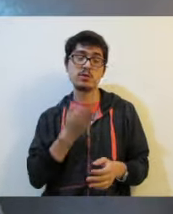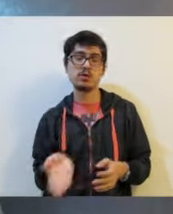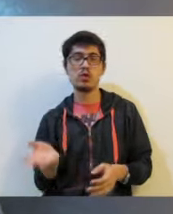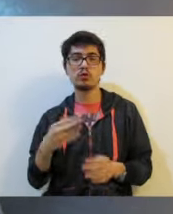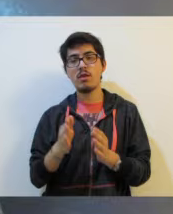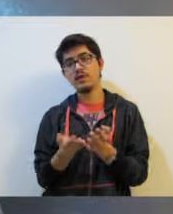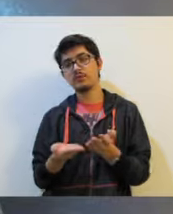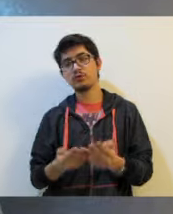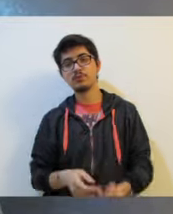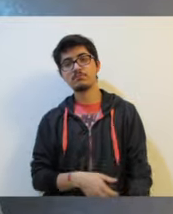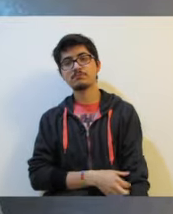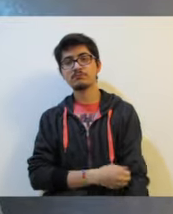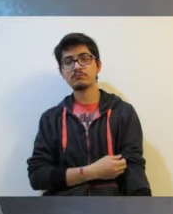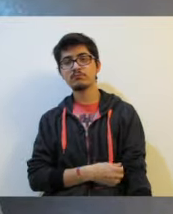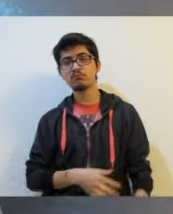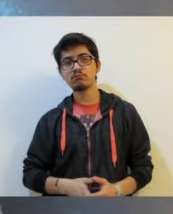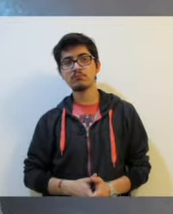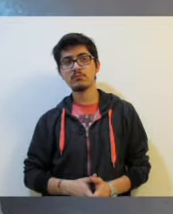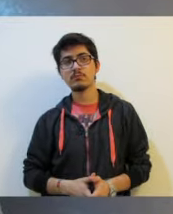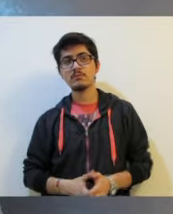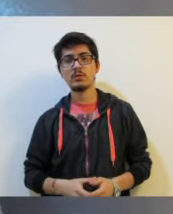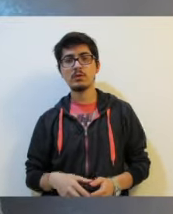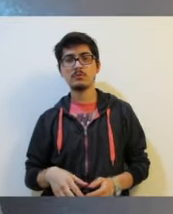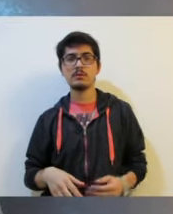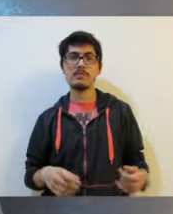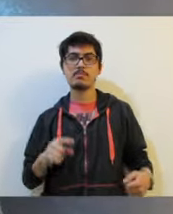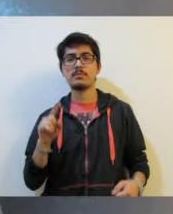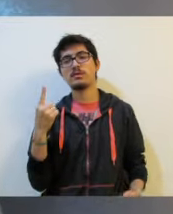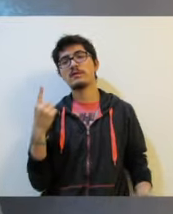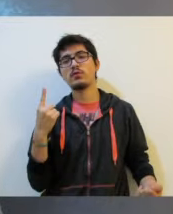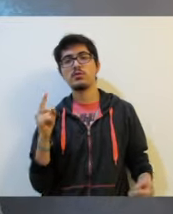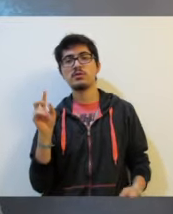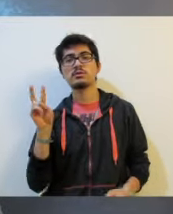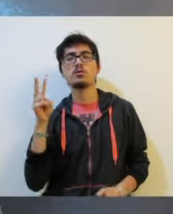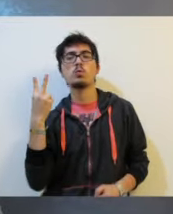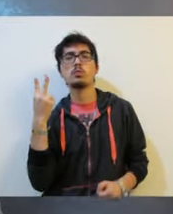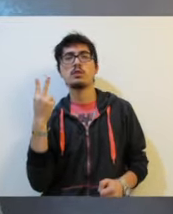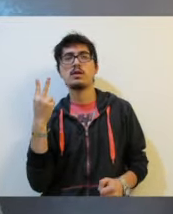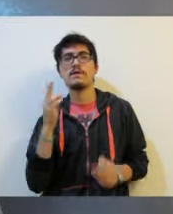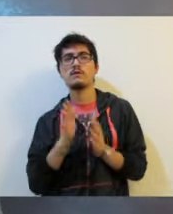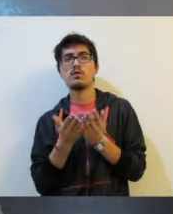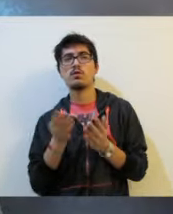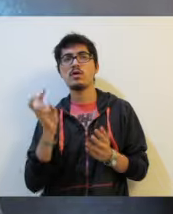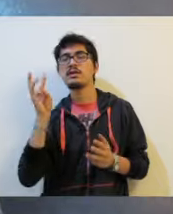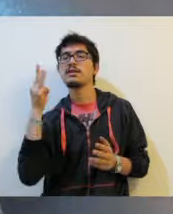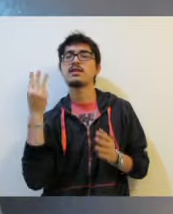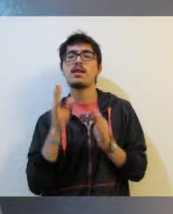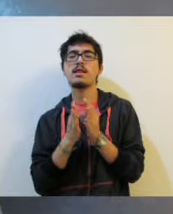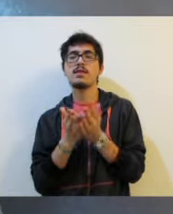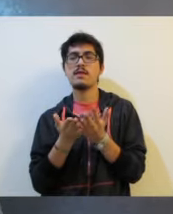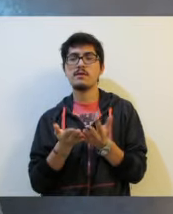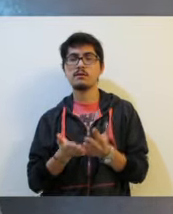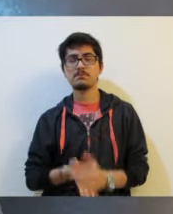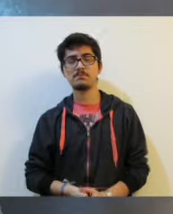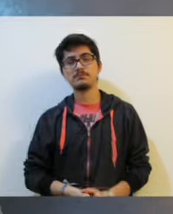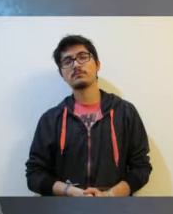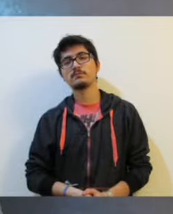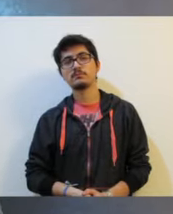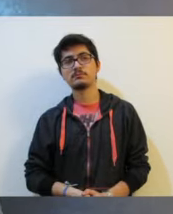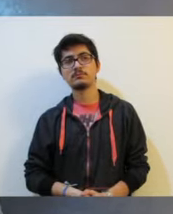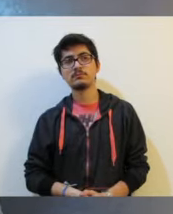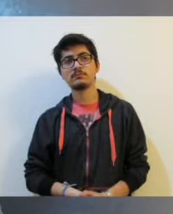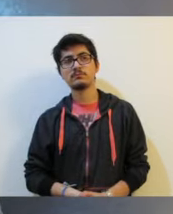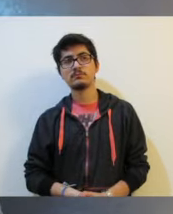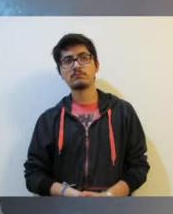de Espadas. Si quieren que se los reseñe y podemos hacer una discusión mucho más profunda, no olviden que abajo en los comentarios me lo puedan decir.